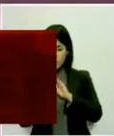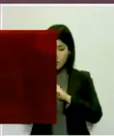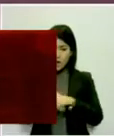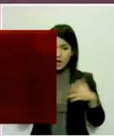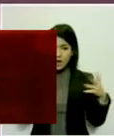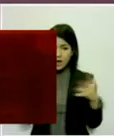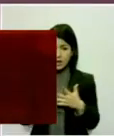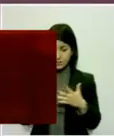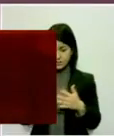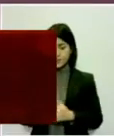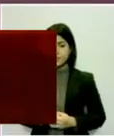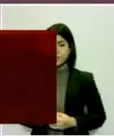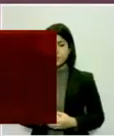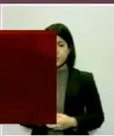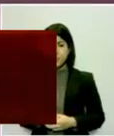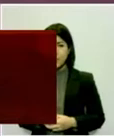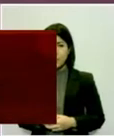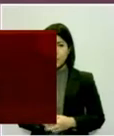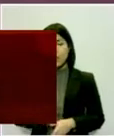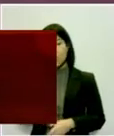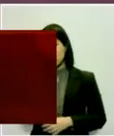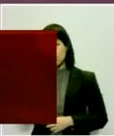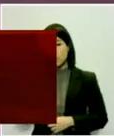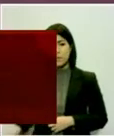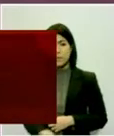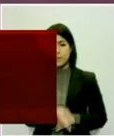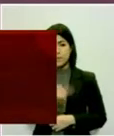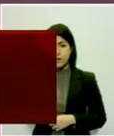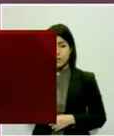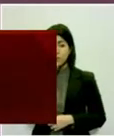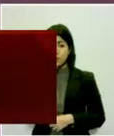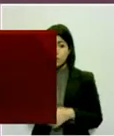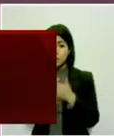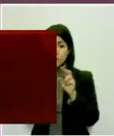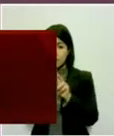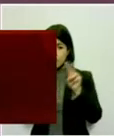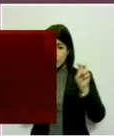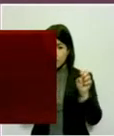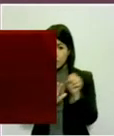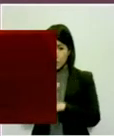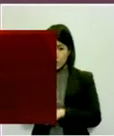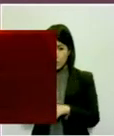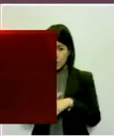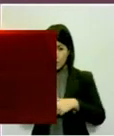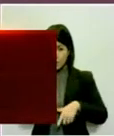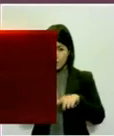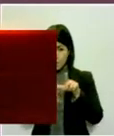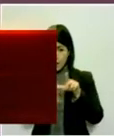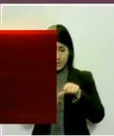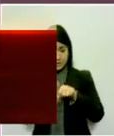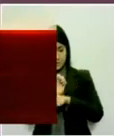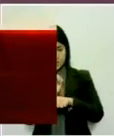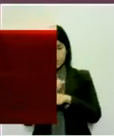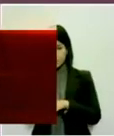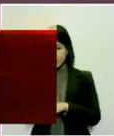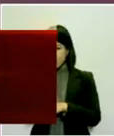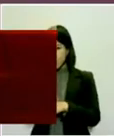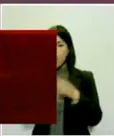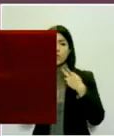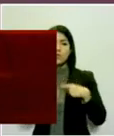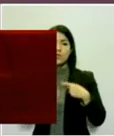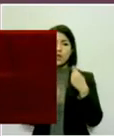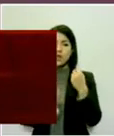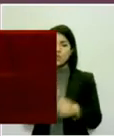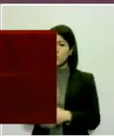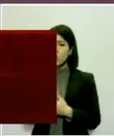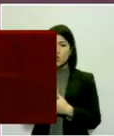auditoría a la obra. La siguiente pregunta es respecto pues al tema de las placas. Todavía hay quejas de que muchas personas no han recibido